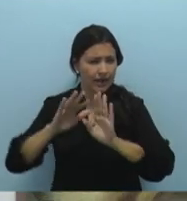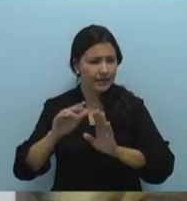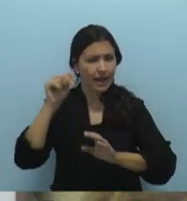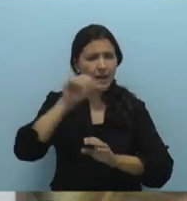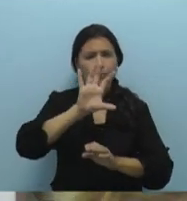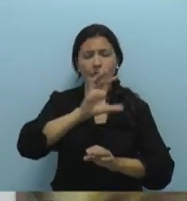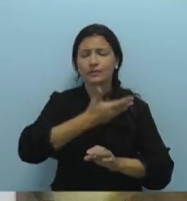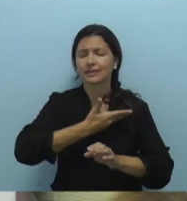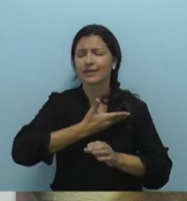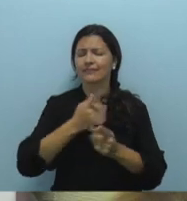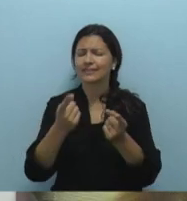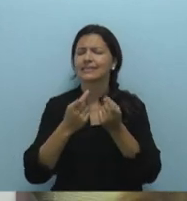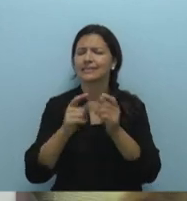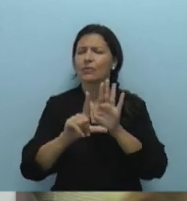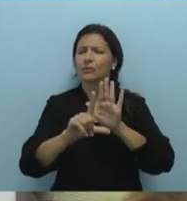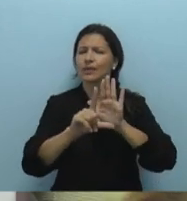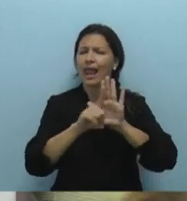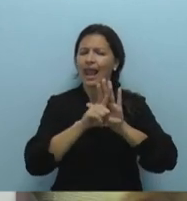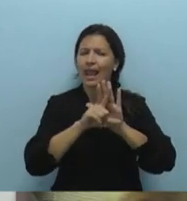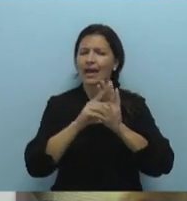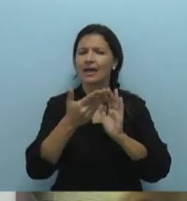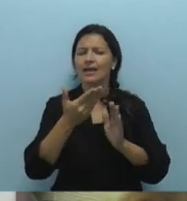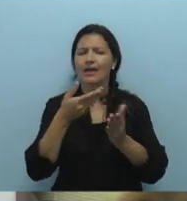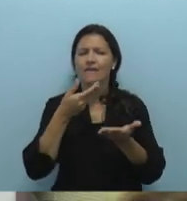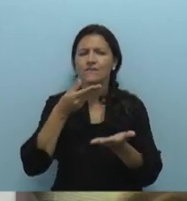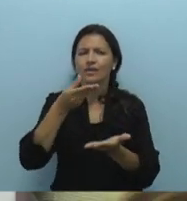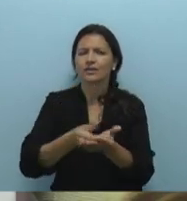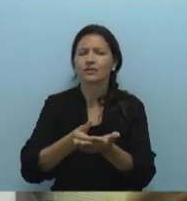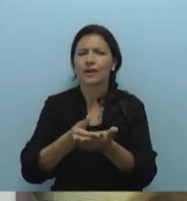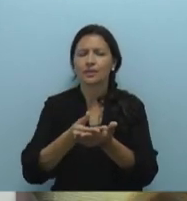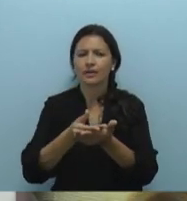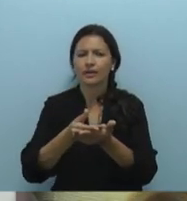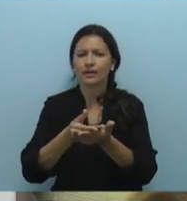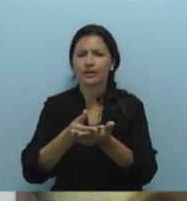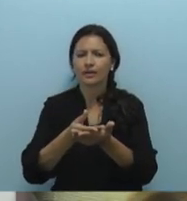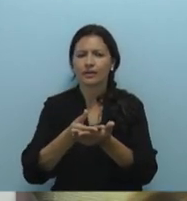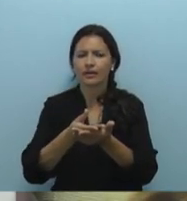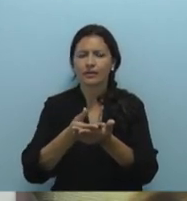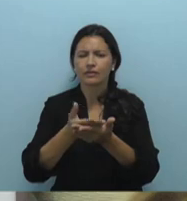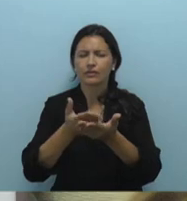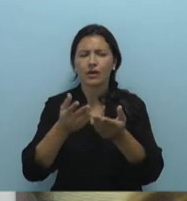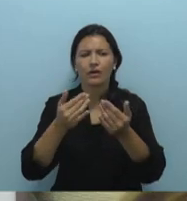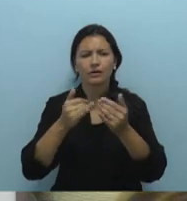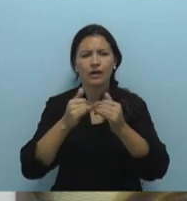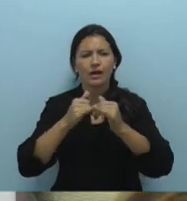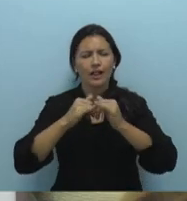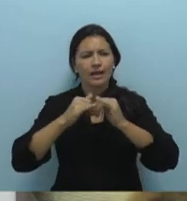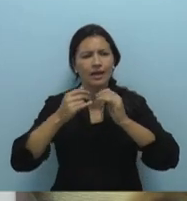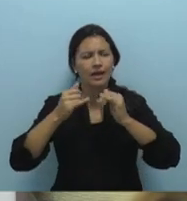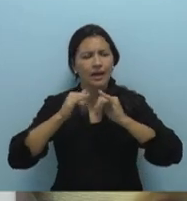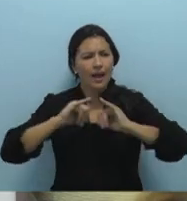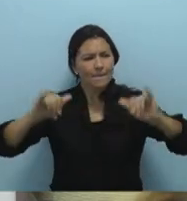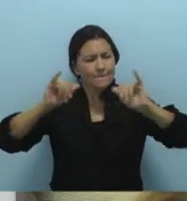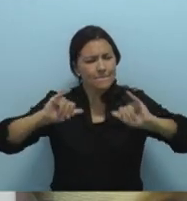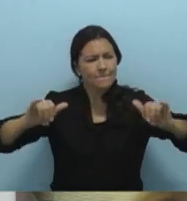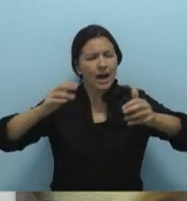Santa Fe se discuta una ley de financiamiento de campañas electorales. Es necesario y urgente